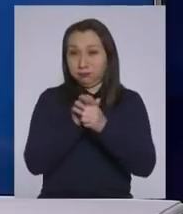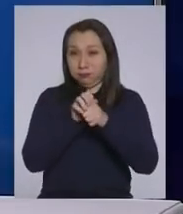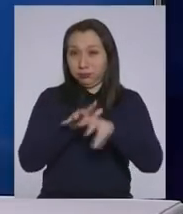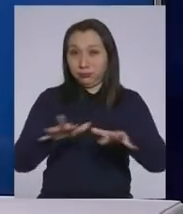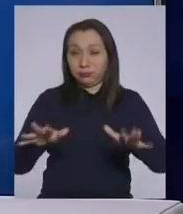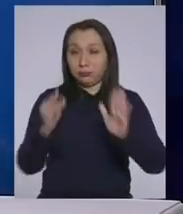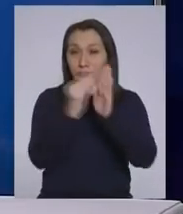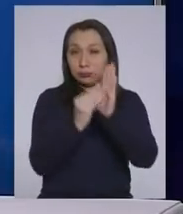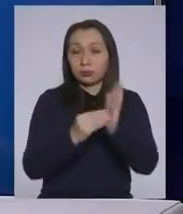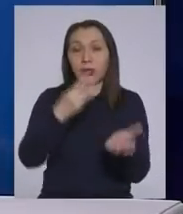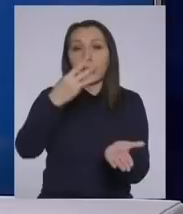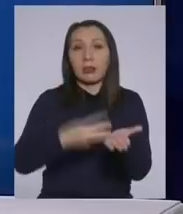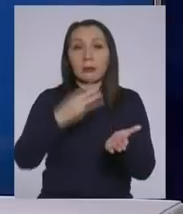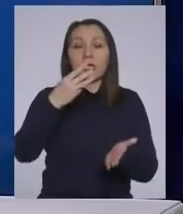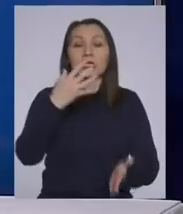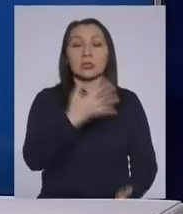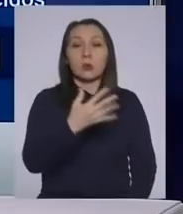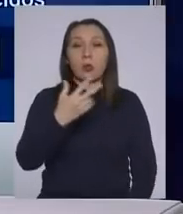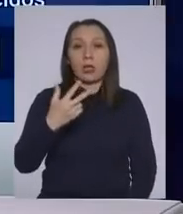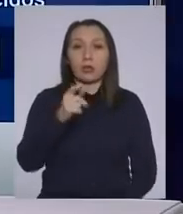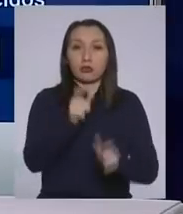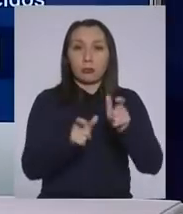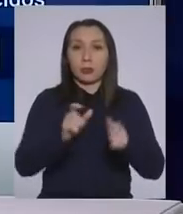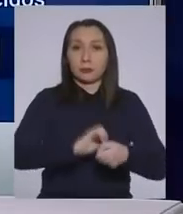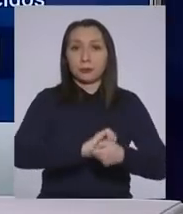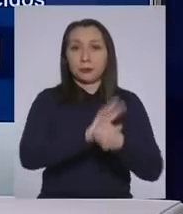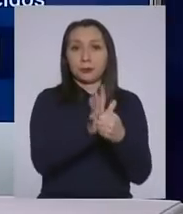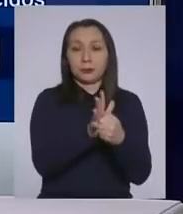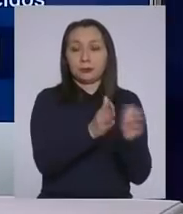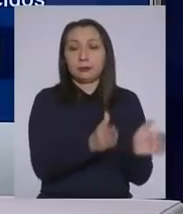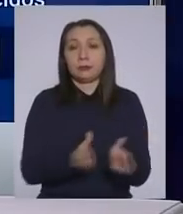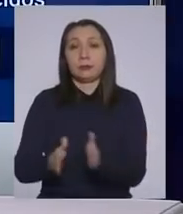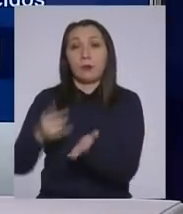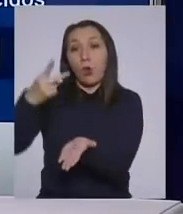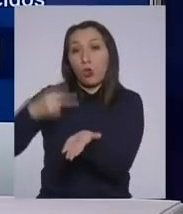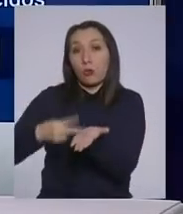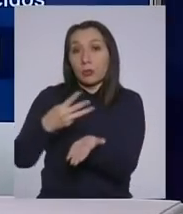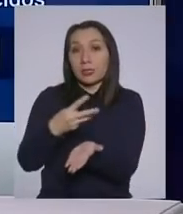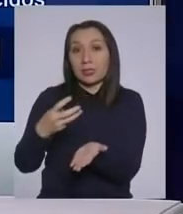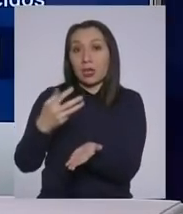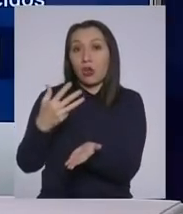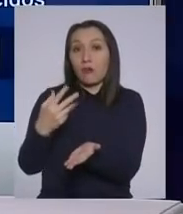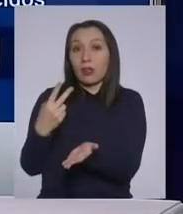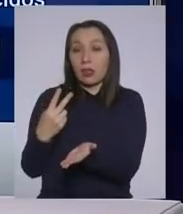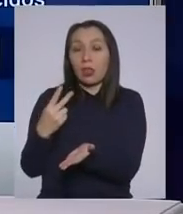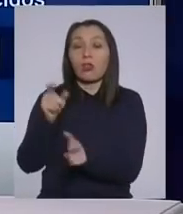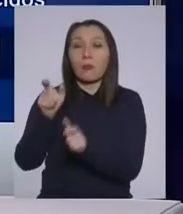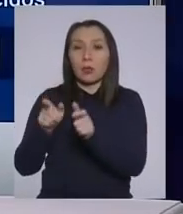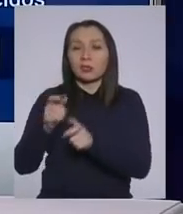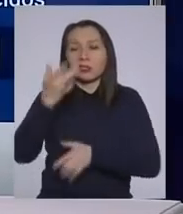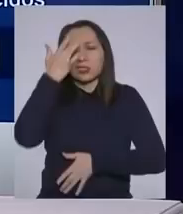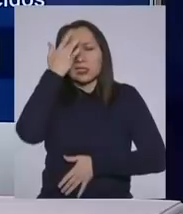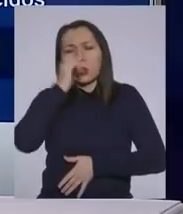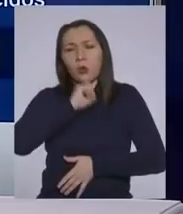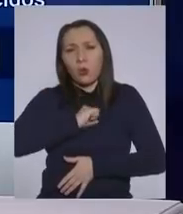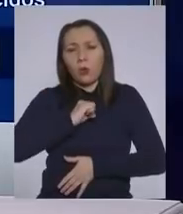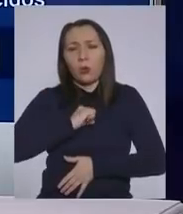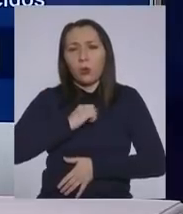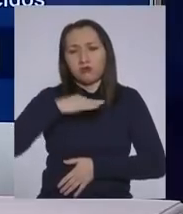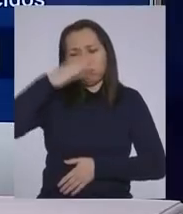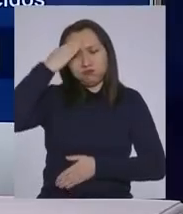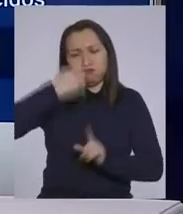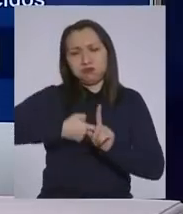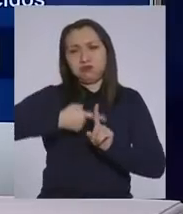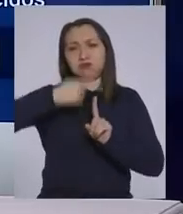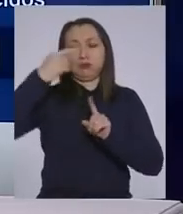se registran 3.058 casos, de los cuales 2.392 son personas sintomáticas.